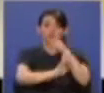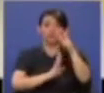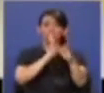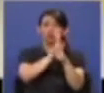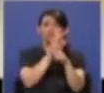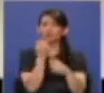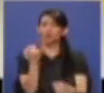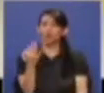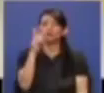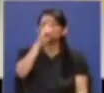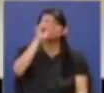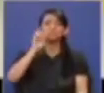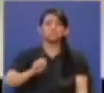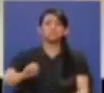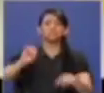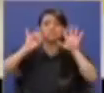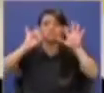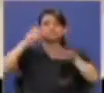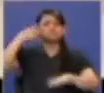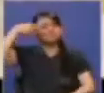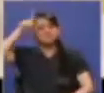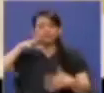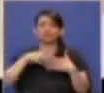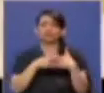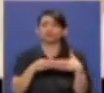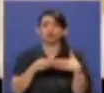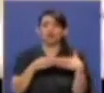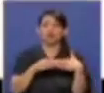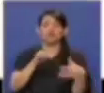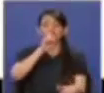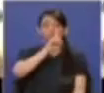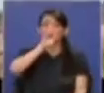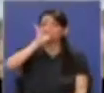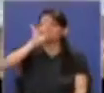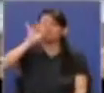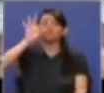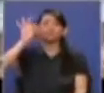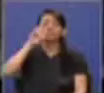de 106 millones de dólares en 178 proyectos.